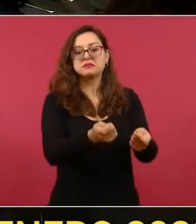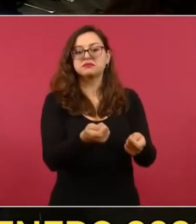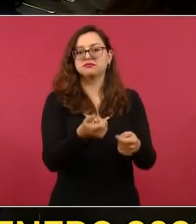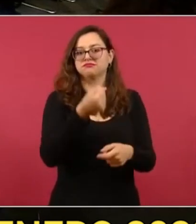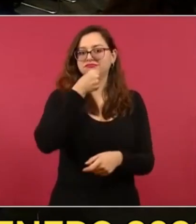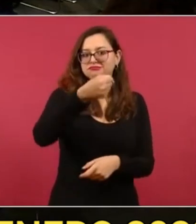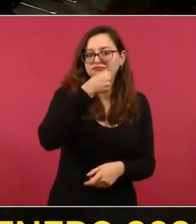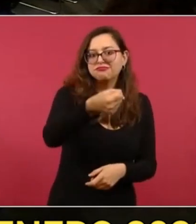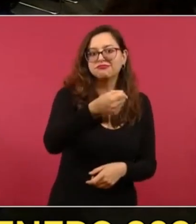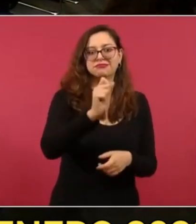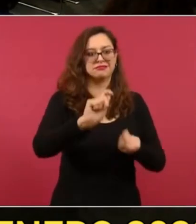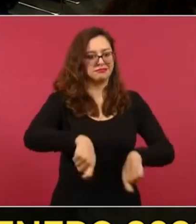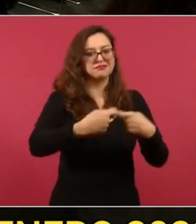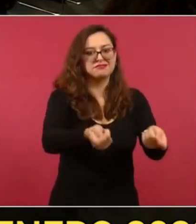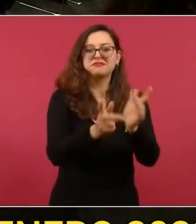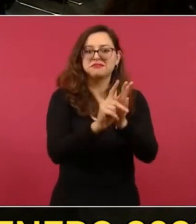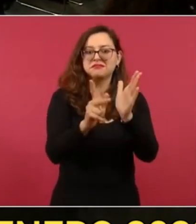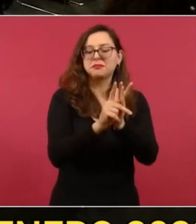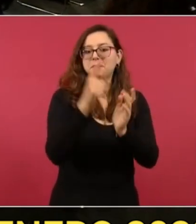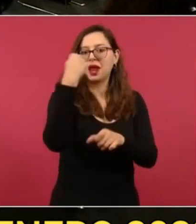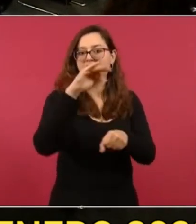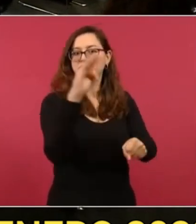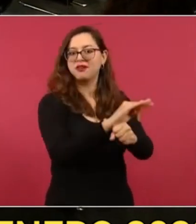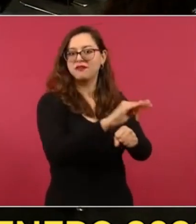de defensores del salinismo.